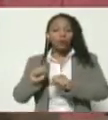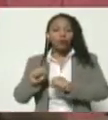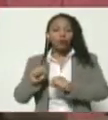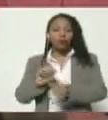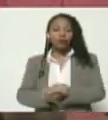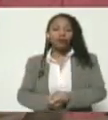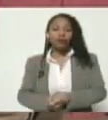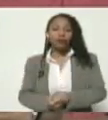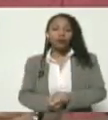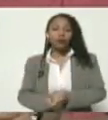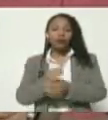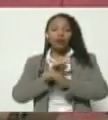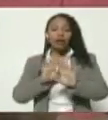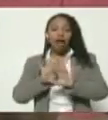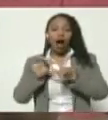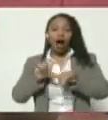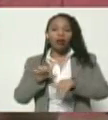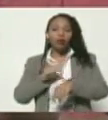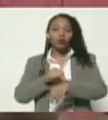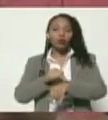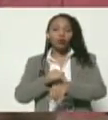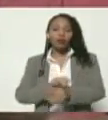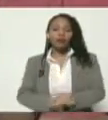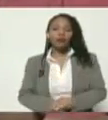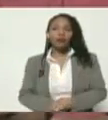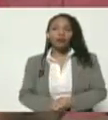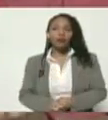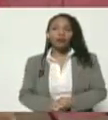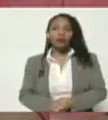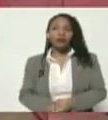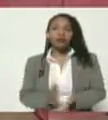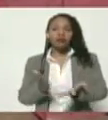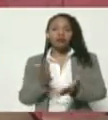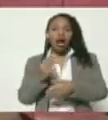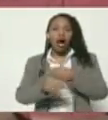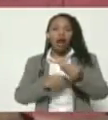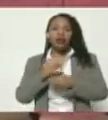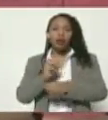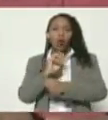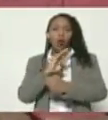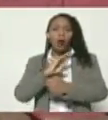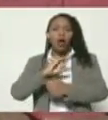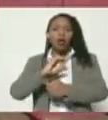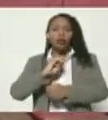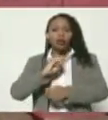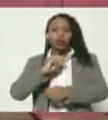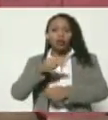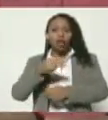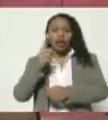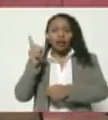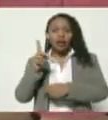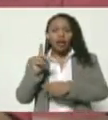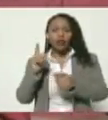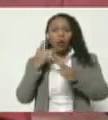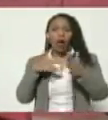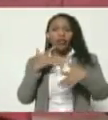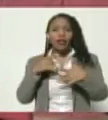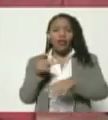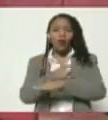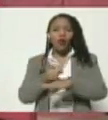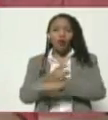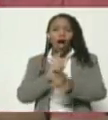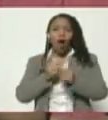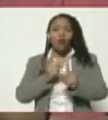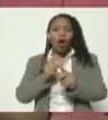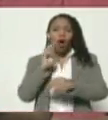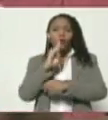ya a esta hora, ¿qué hacen en la VC? Hicieron su evento de gobernadoras. Algunas